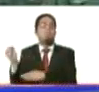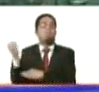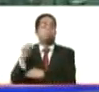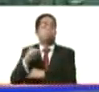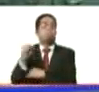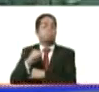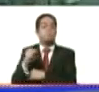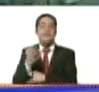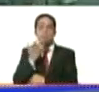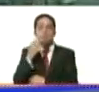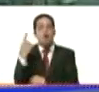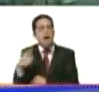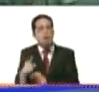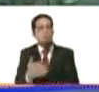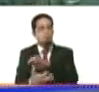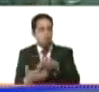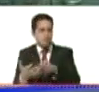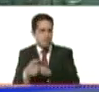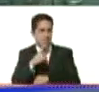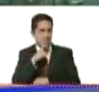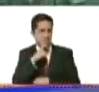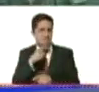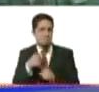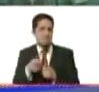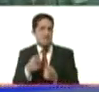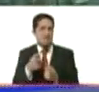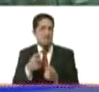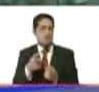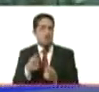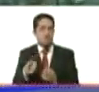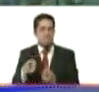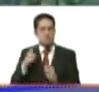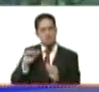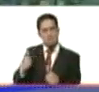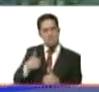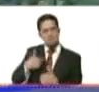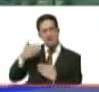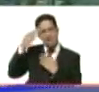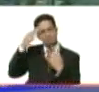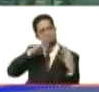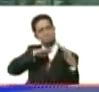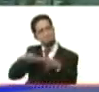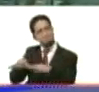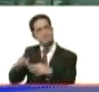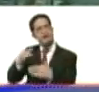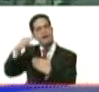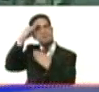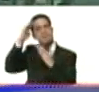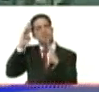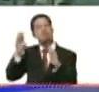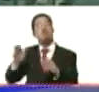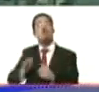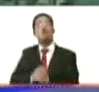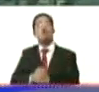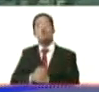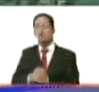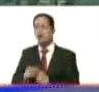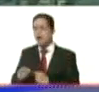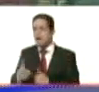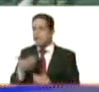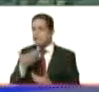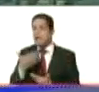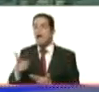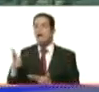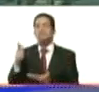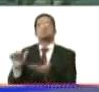problema difícil de resolver, pero si lo empiezas a estudiar, a atender, llega el momento en que lo